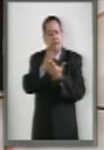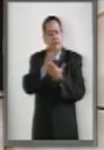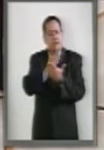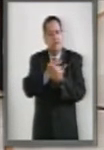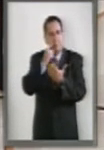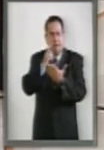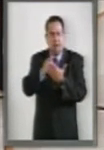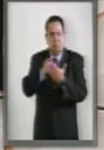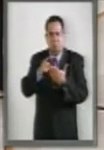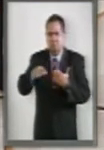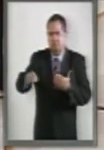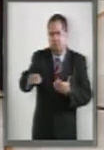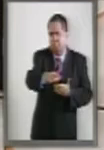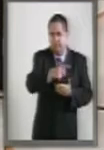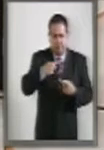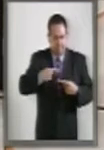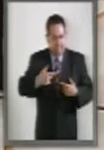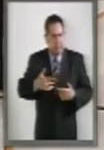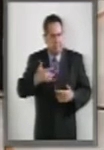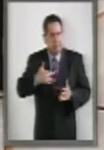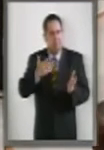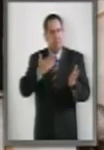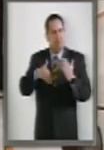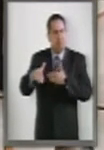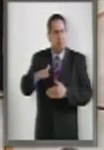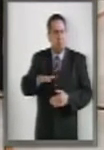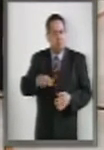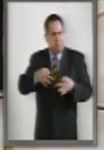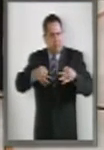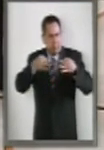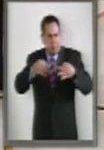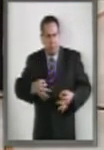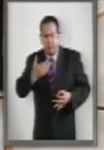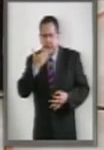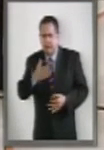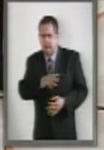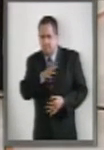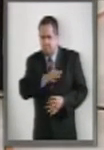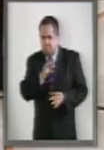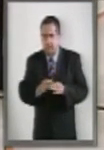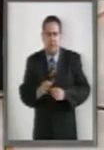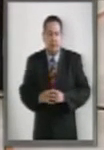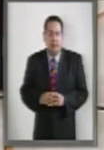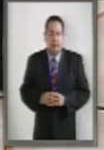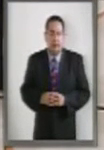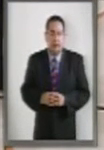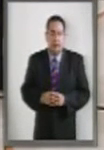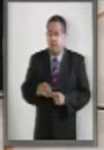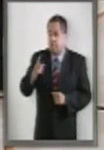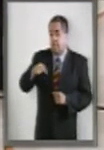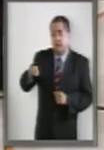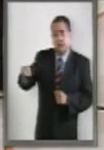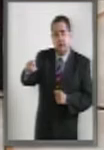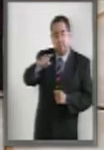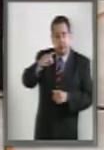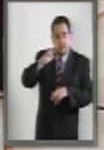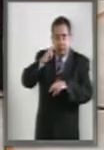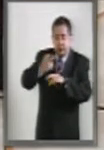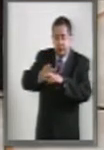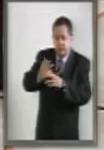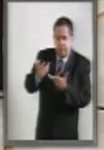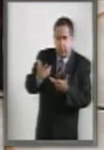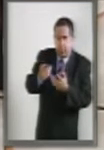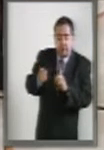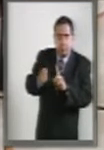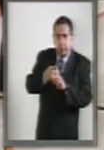la calidad de vida de los mexicanos. Ningún esfuerzo legislativo tiene sentido si no